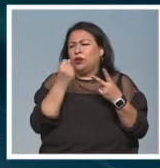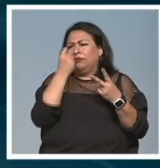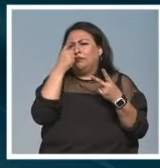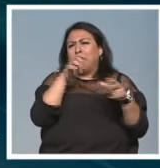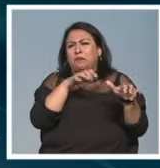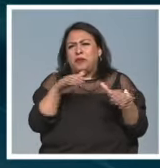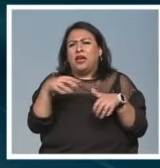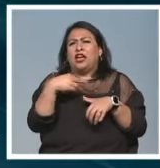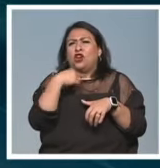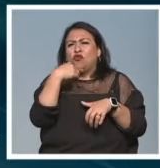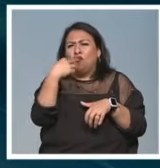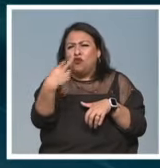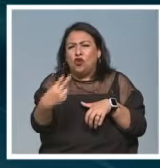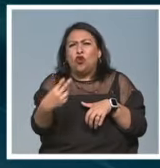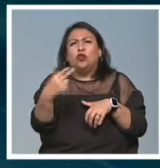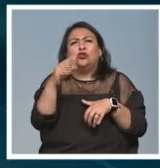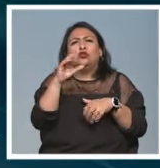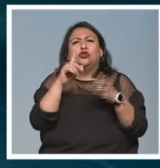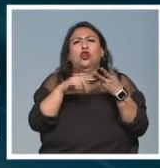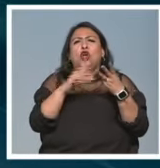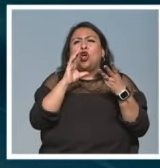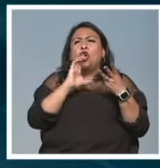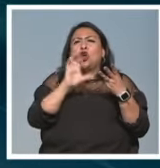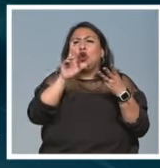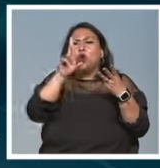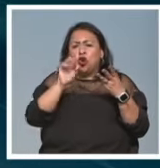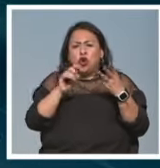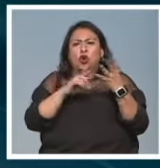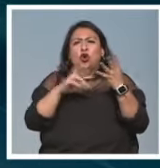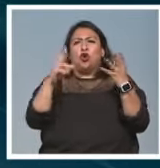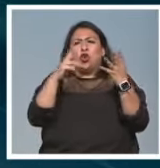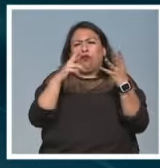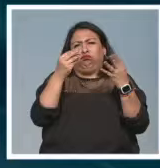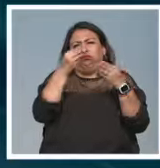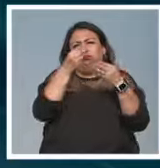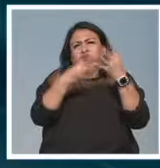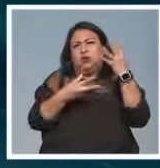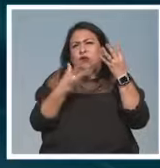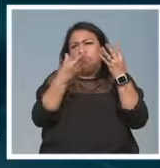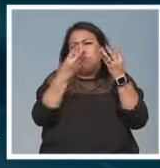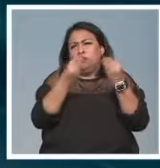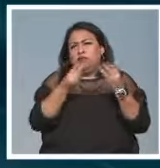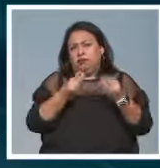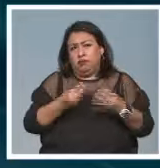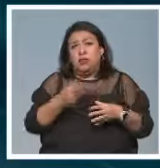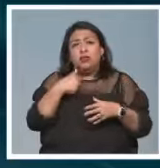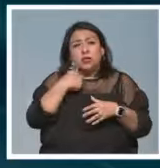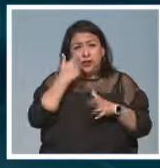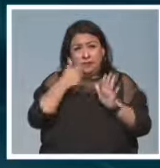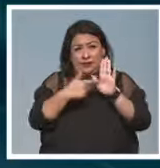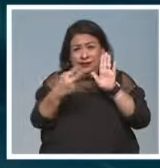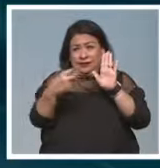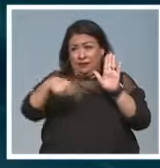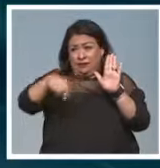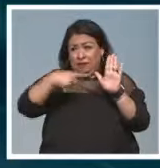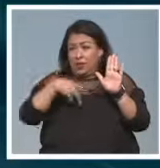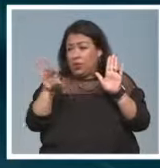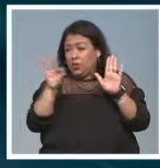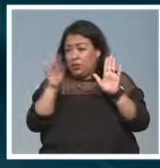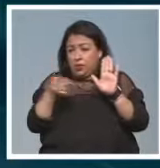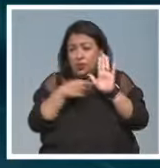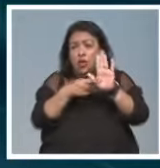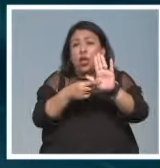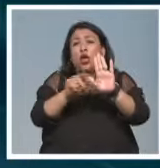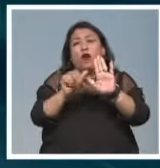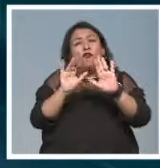piano y voz, muchísima obra coral y muchísima obra religiosa. Entonces yo quería también darle una muestra al público de otra